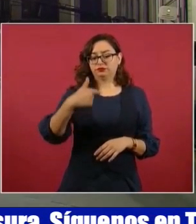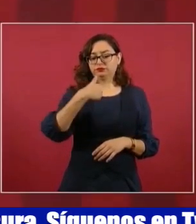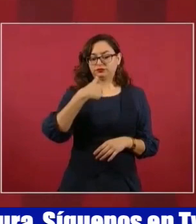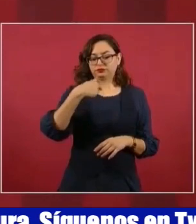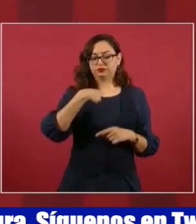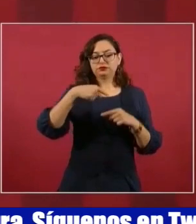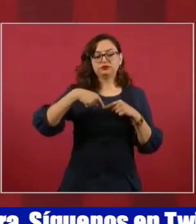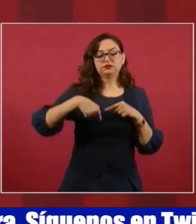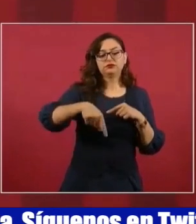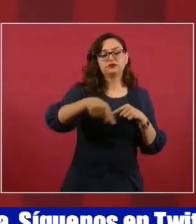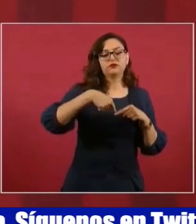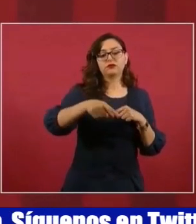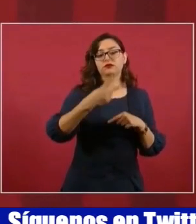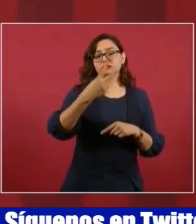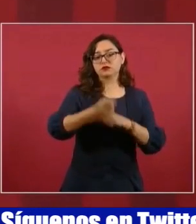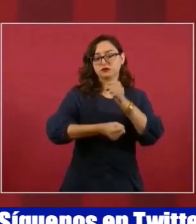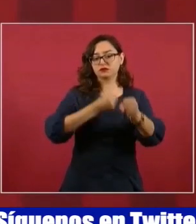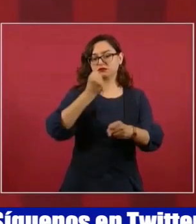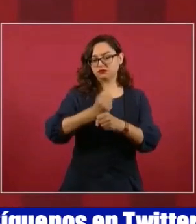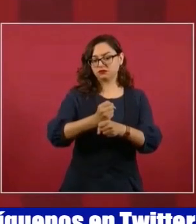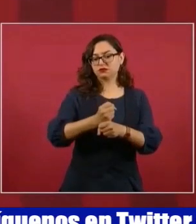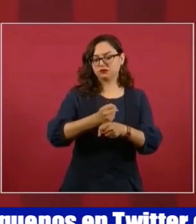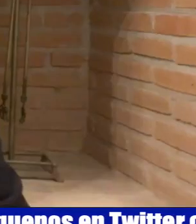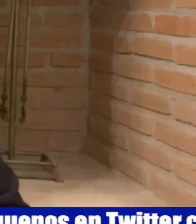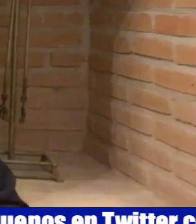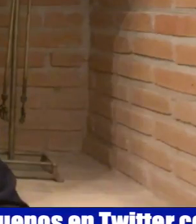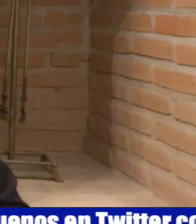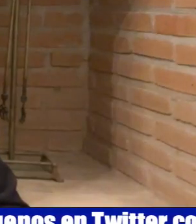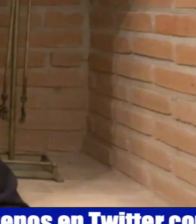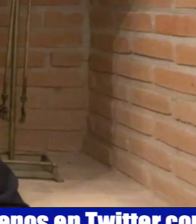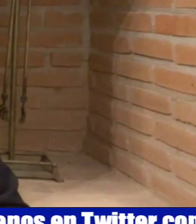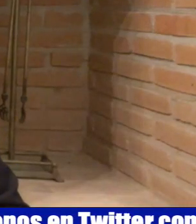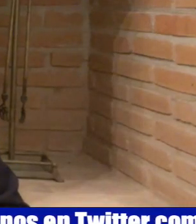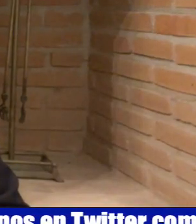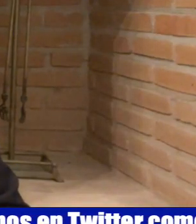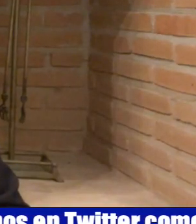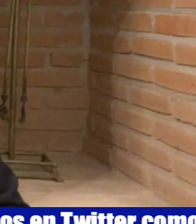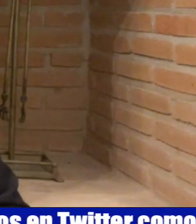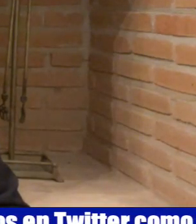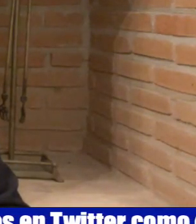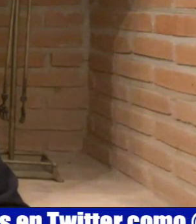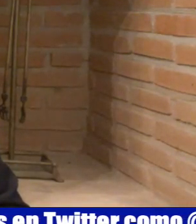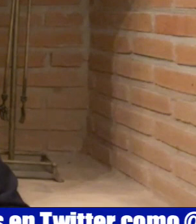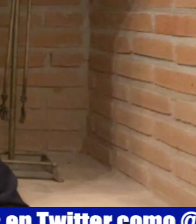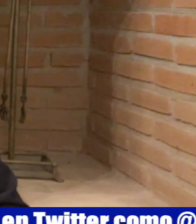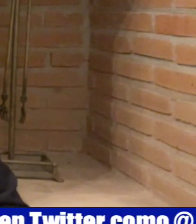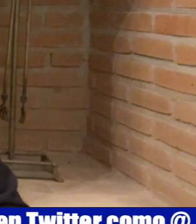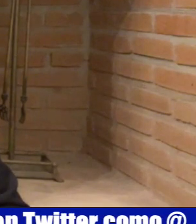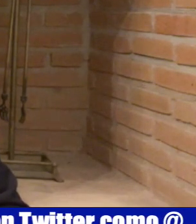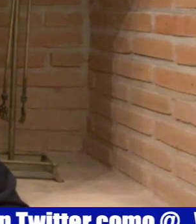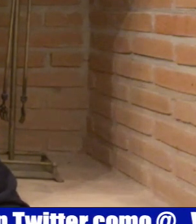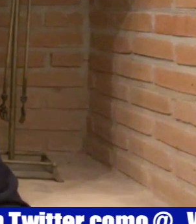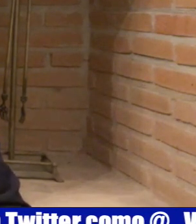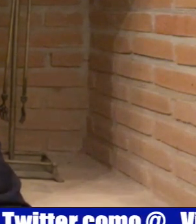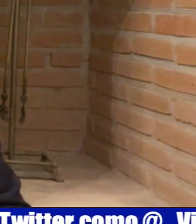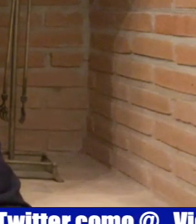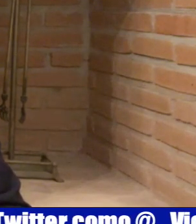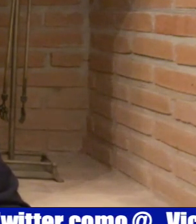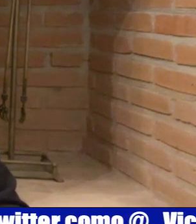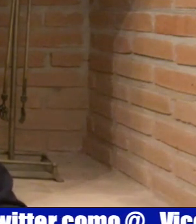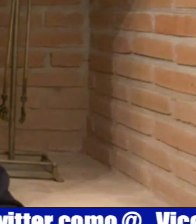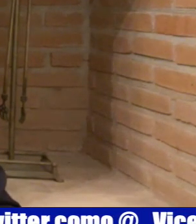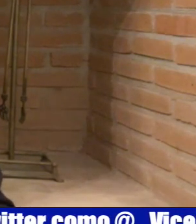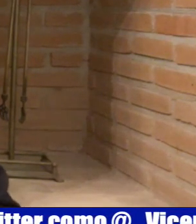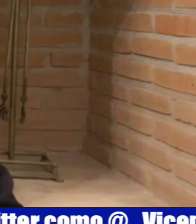a hacer muchas cosas. Pues ahí están las declaraciones del presidente Andrés Manuel López Obrador que exhibe cómo estos